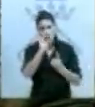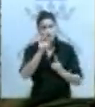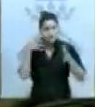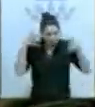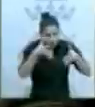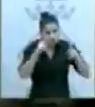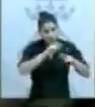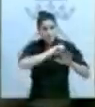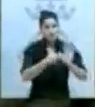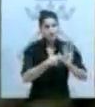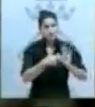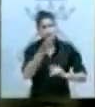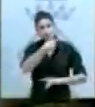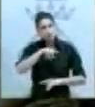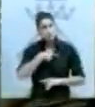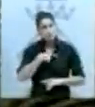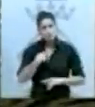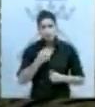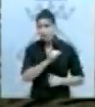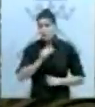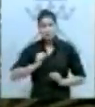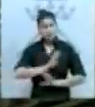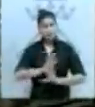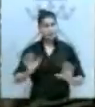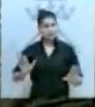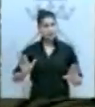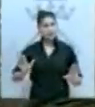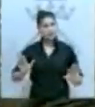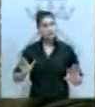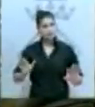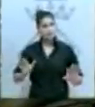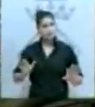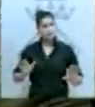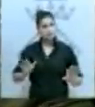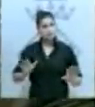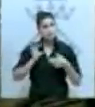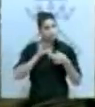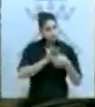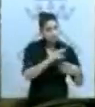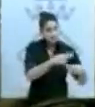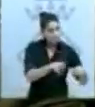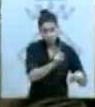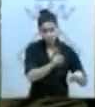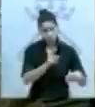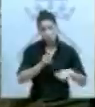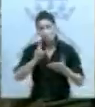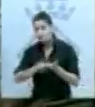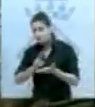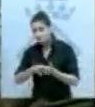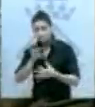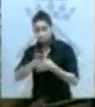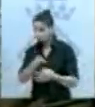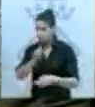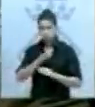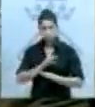un planteamiento de total y absoluta independencia, tanto desde un punto de vista político como sindical o de cualquier otra